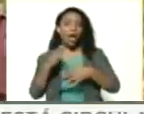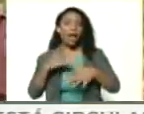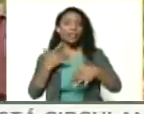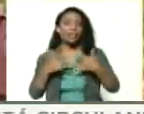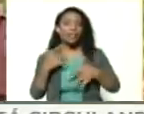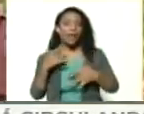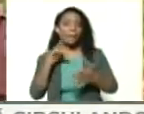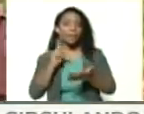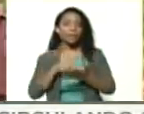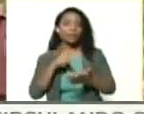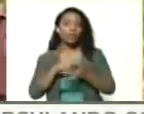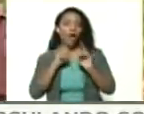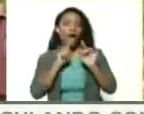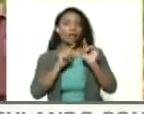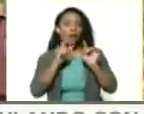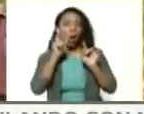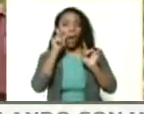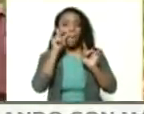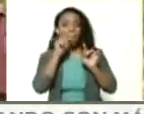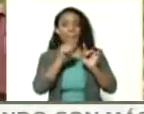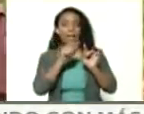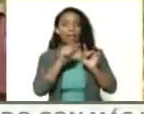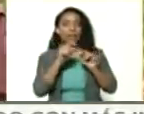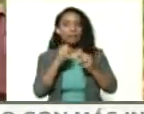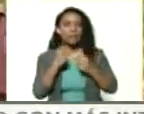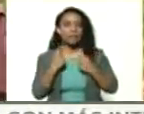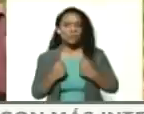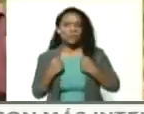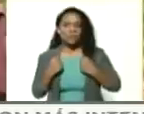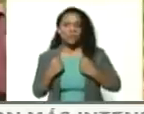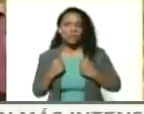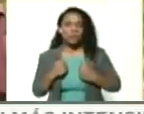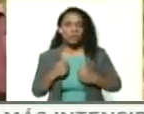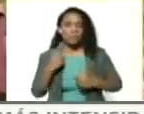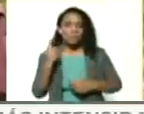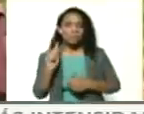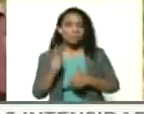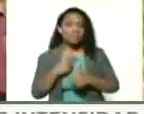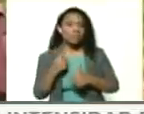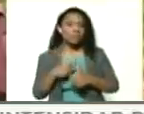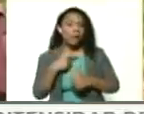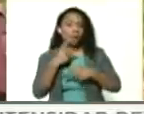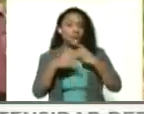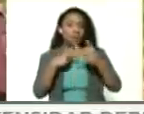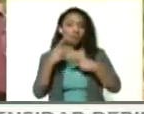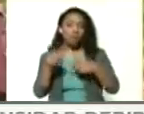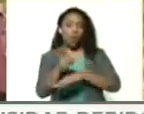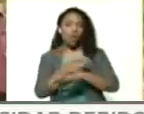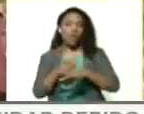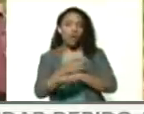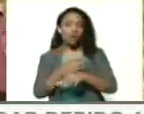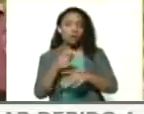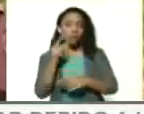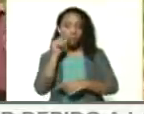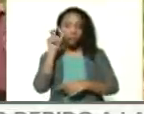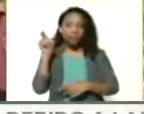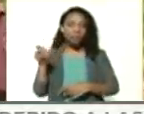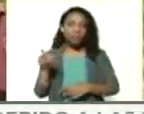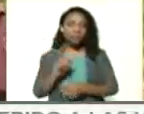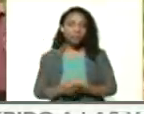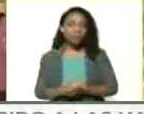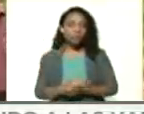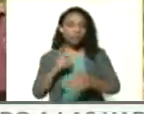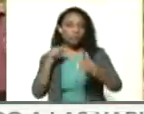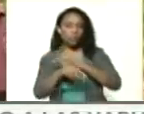el despacho el inspector general en actitud soberbia y altanera, el principal operador político del gobierno, el inefable José Vicente Rangel.